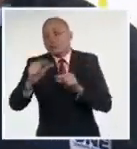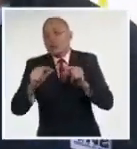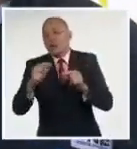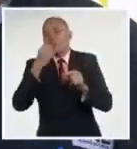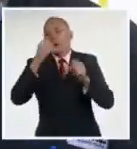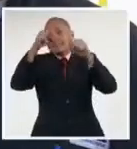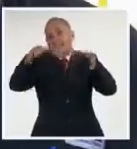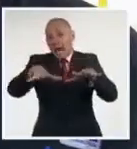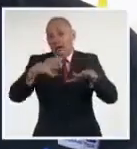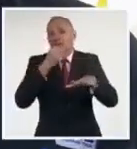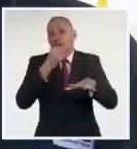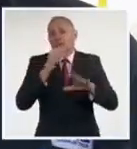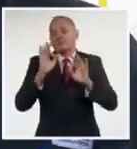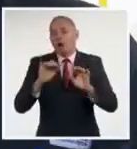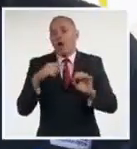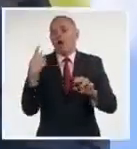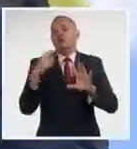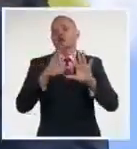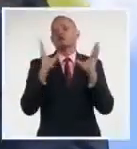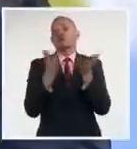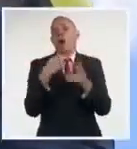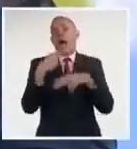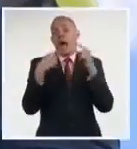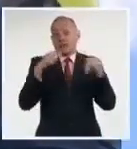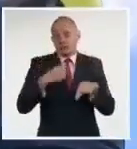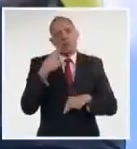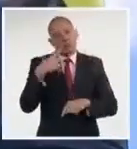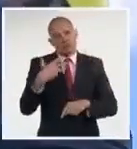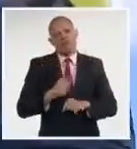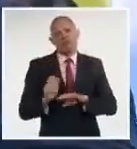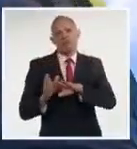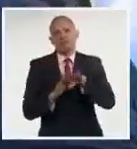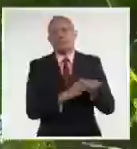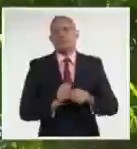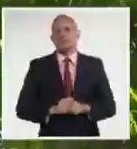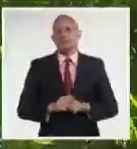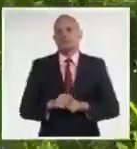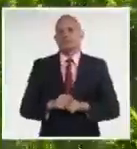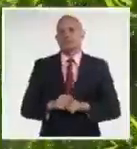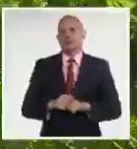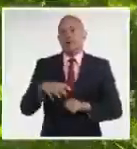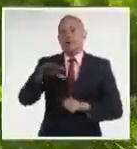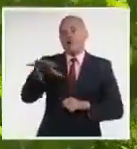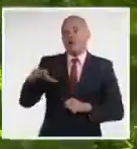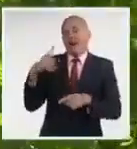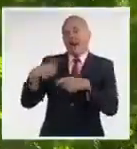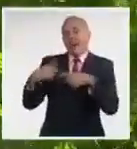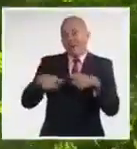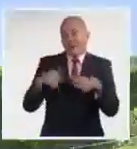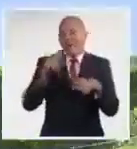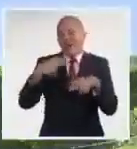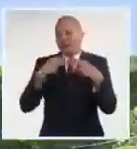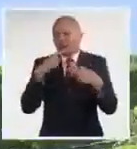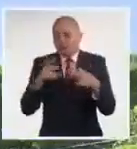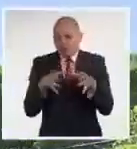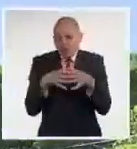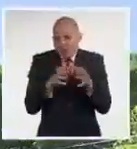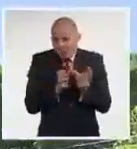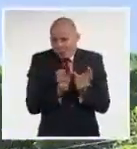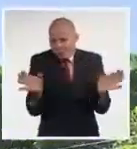base a eso. Todo lo que se haga aquí, mucho. En zonas más complicadas, los linieros se dividen en grupos y